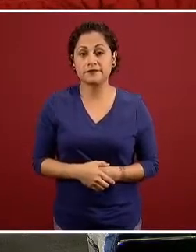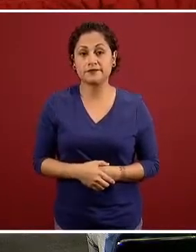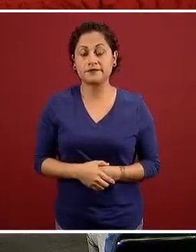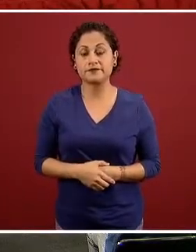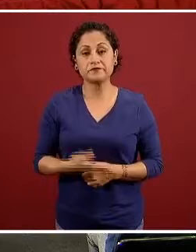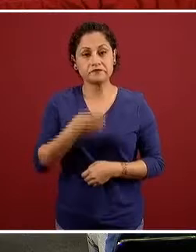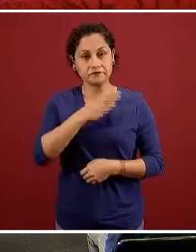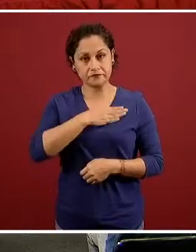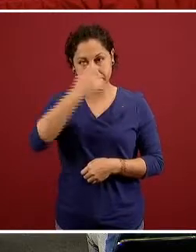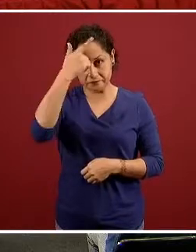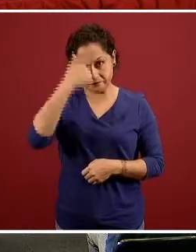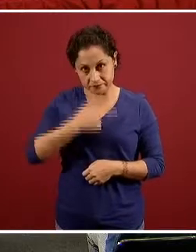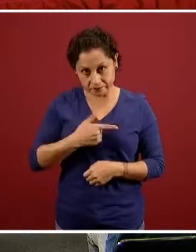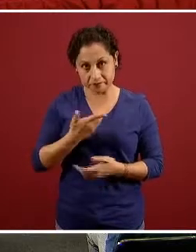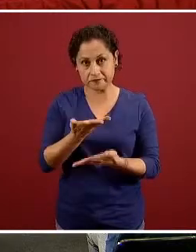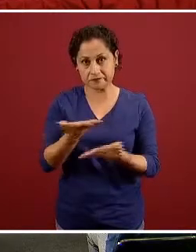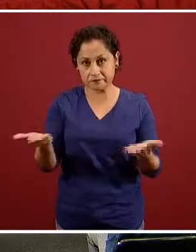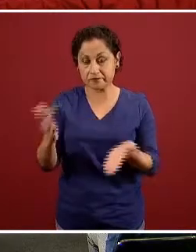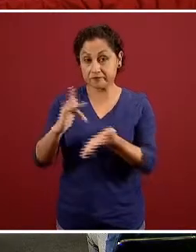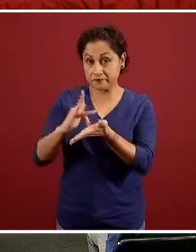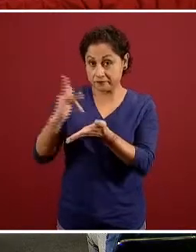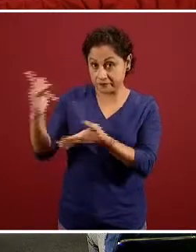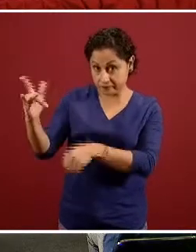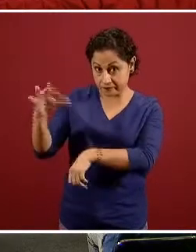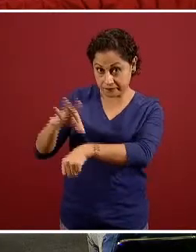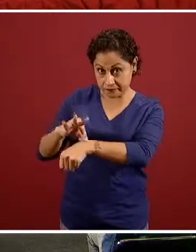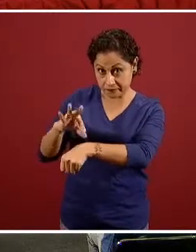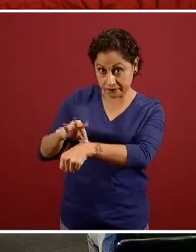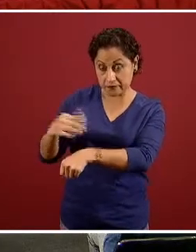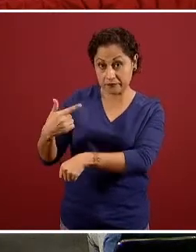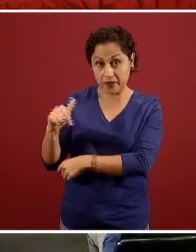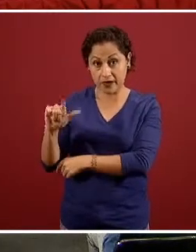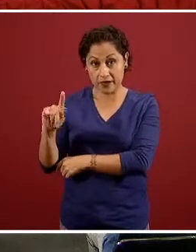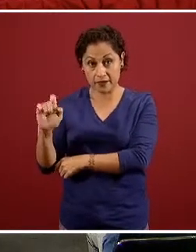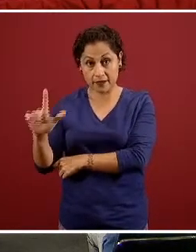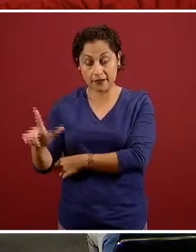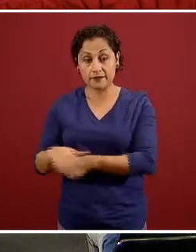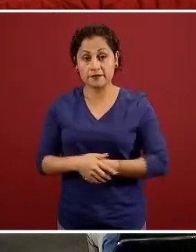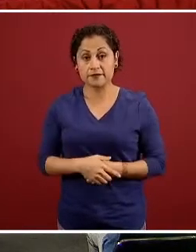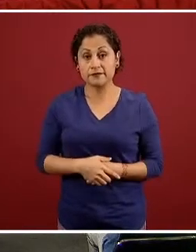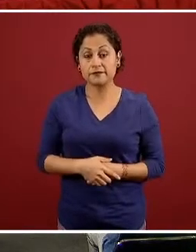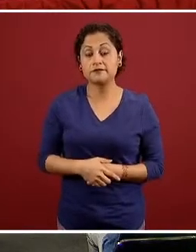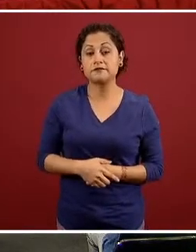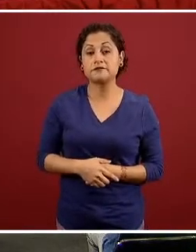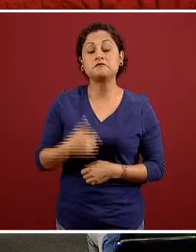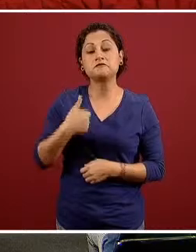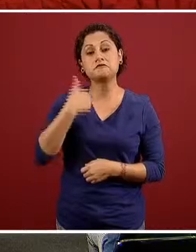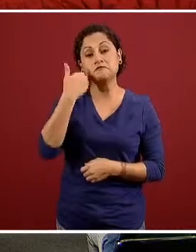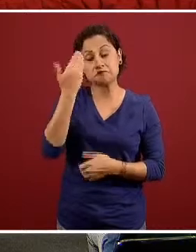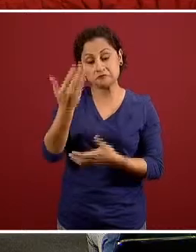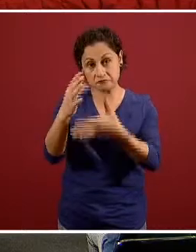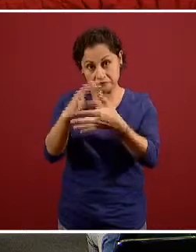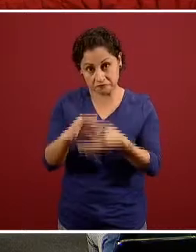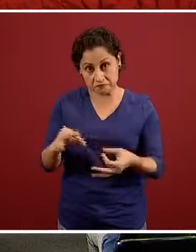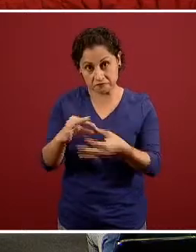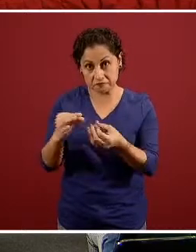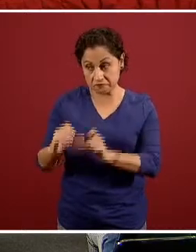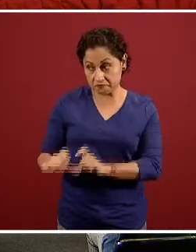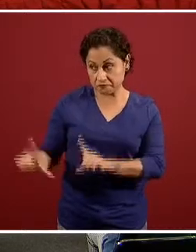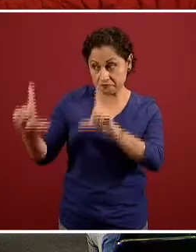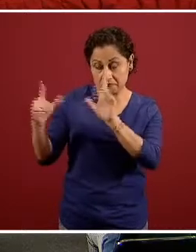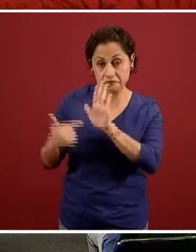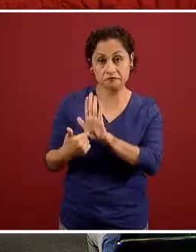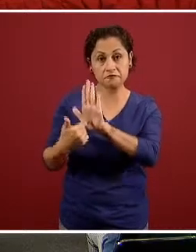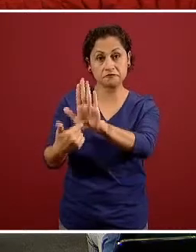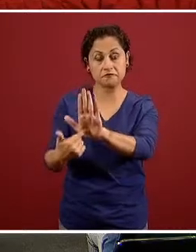Buenas noches y muchas gracias, doctor Hugo López-Gatell. Quiero presentarles, si me pasan